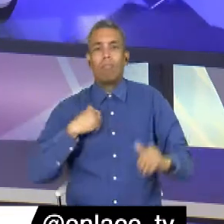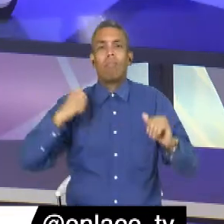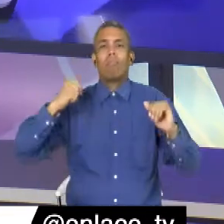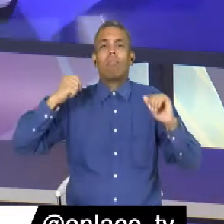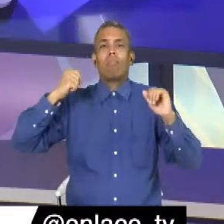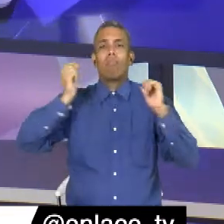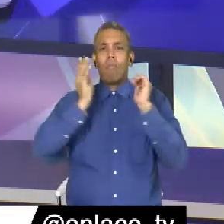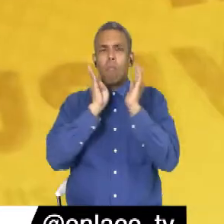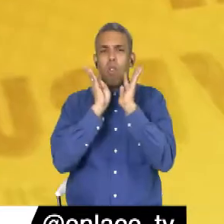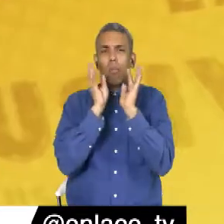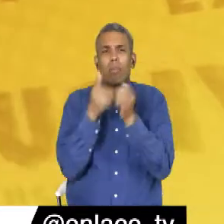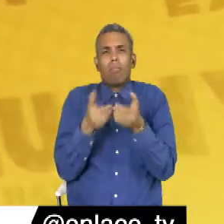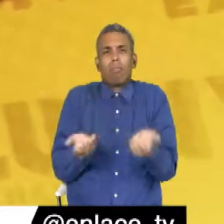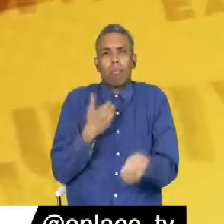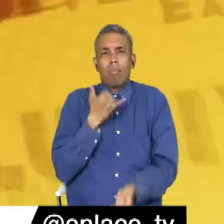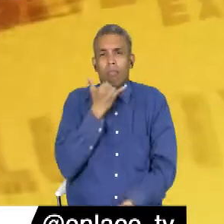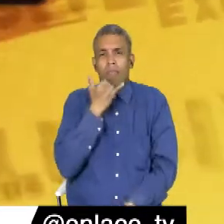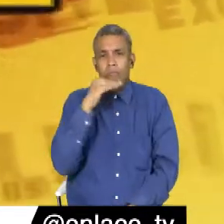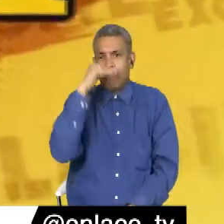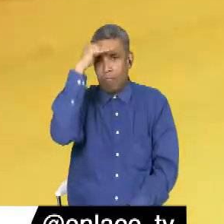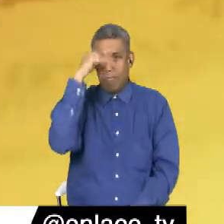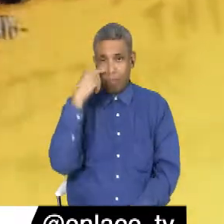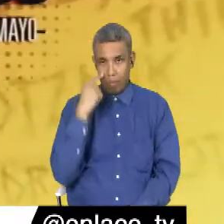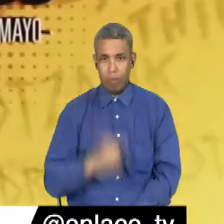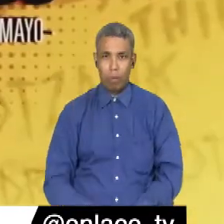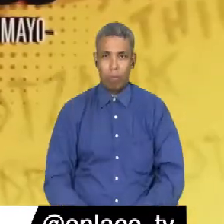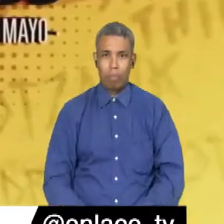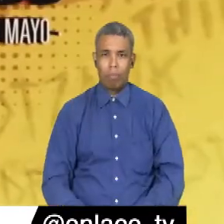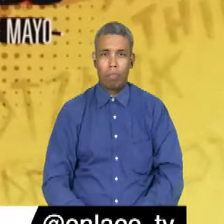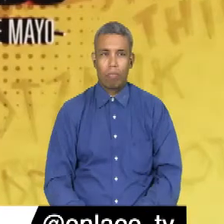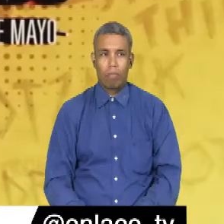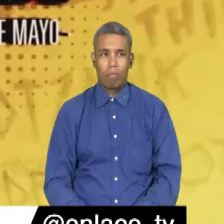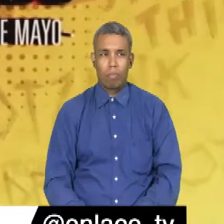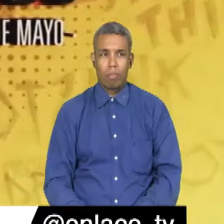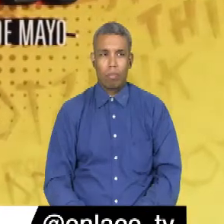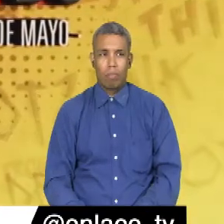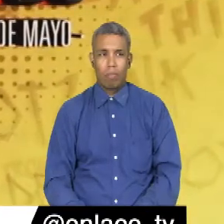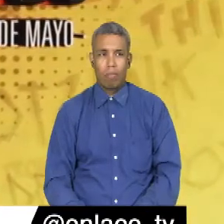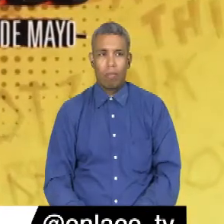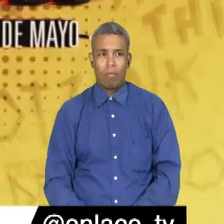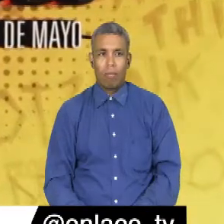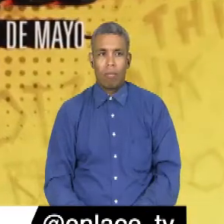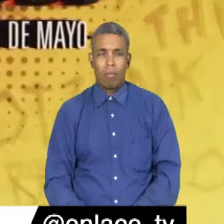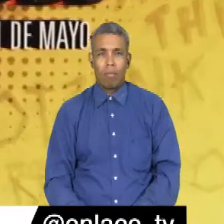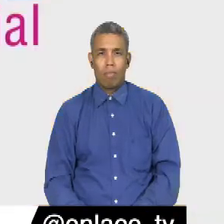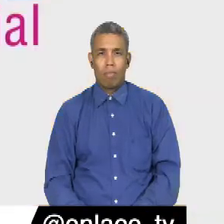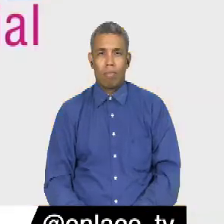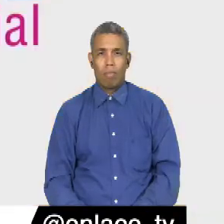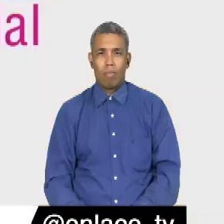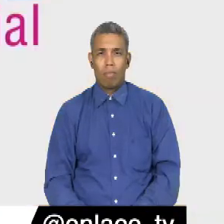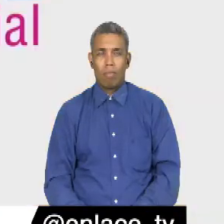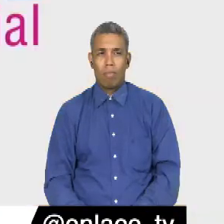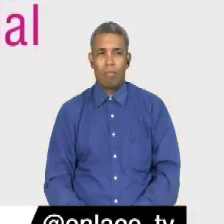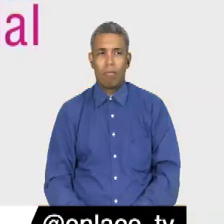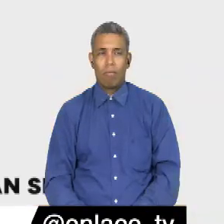Medellín? Los informes de la Comic-Con Colombia llegan gracias a...